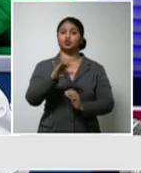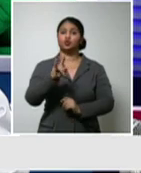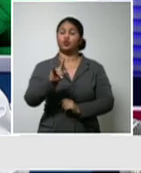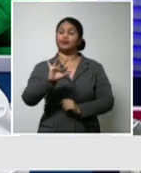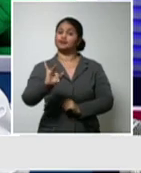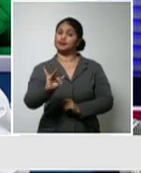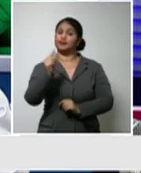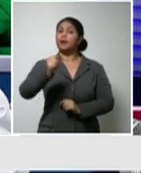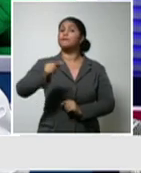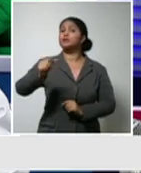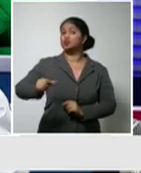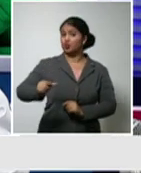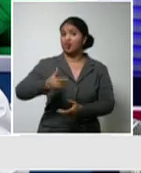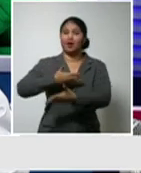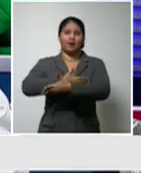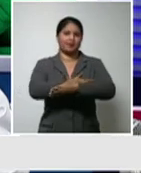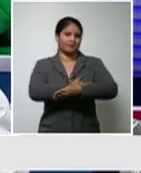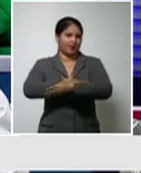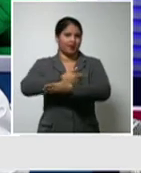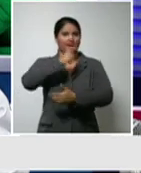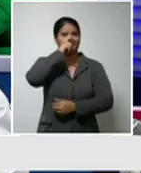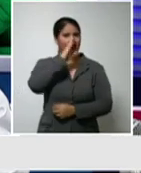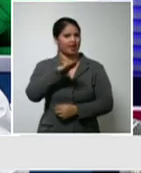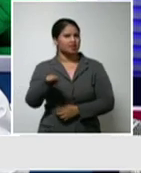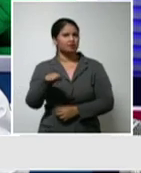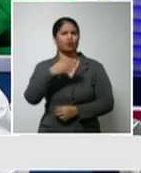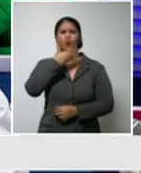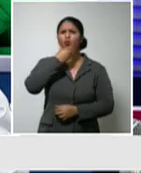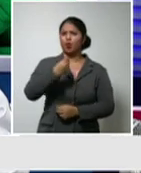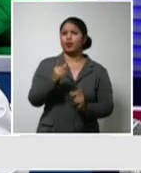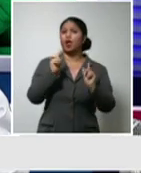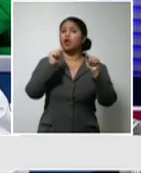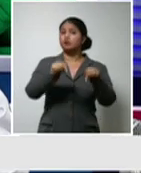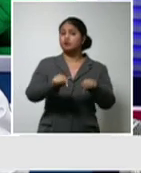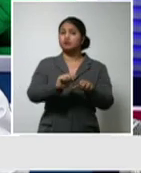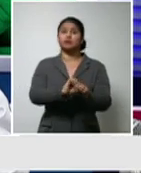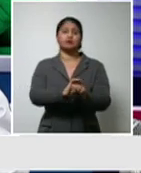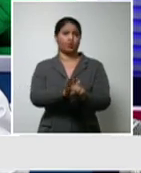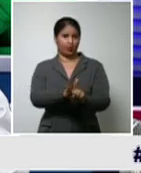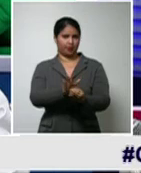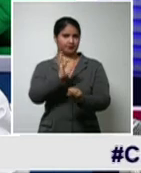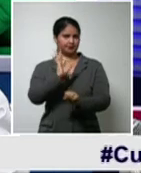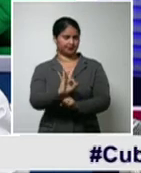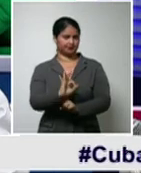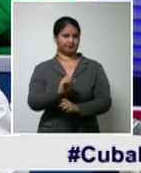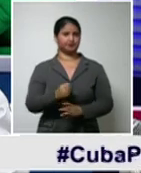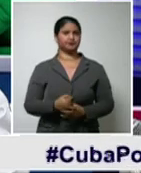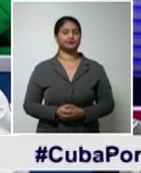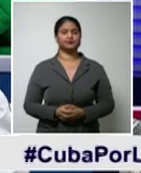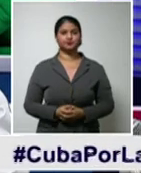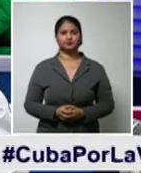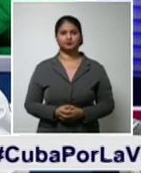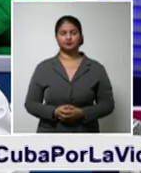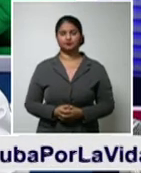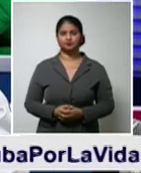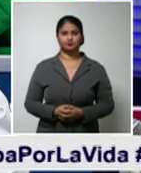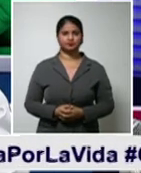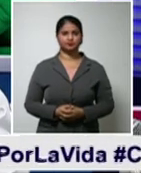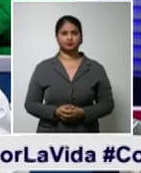4.897 niños jóvenes que han adquirido la enfermedad en nuestro